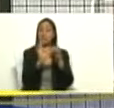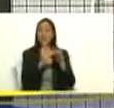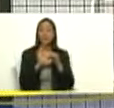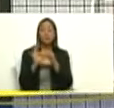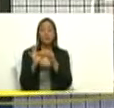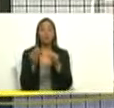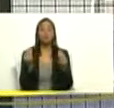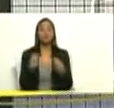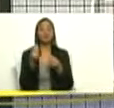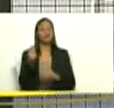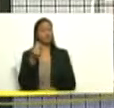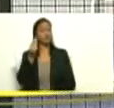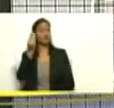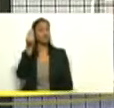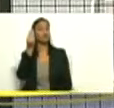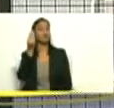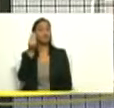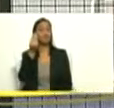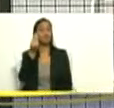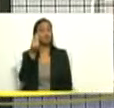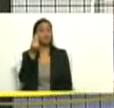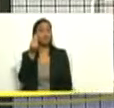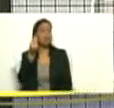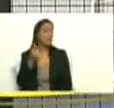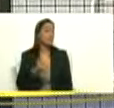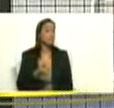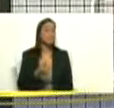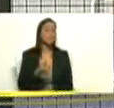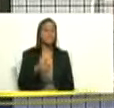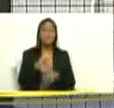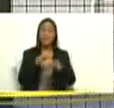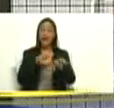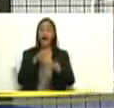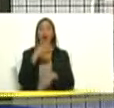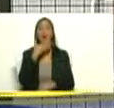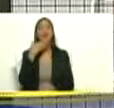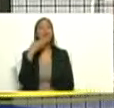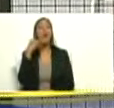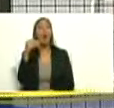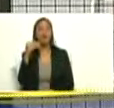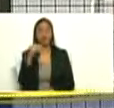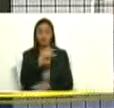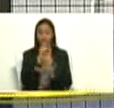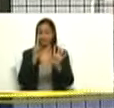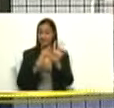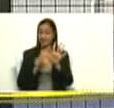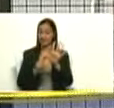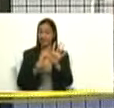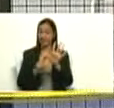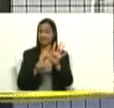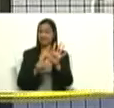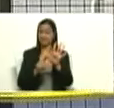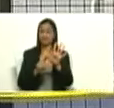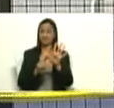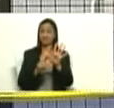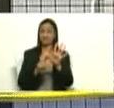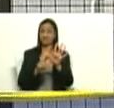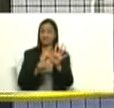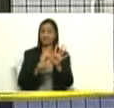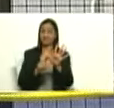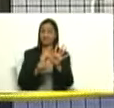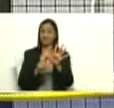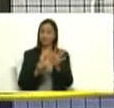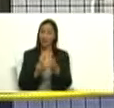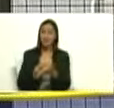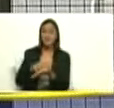generación la más joven la llamo yo la quinta que ya se levantó ahí viene